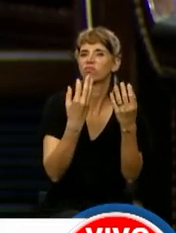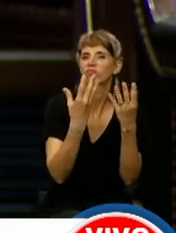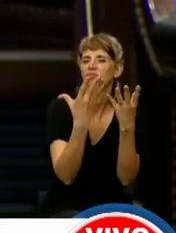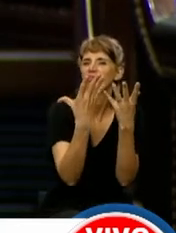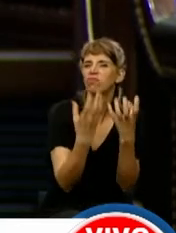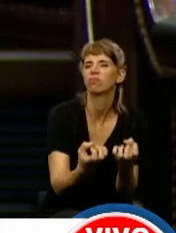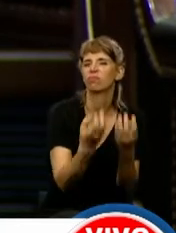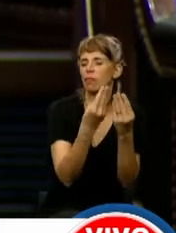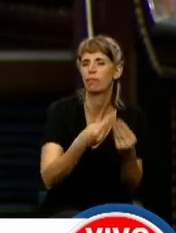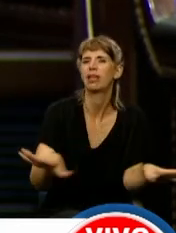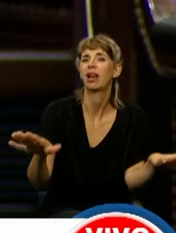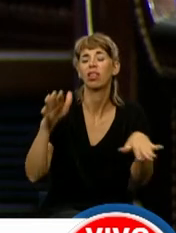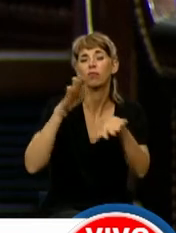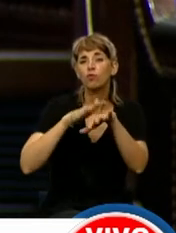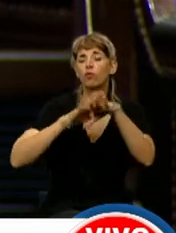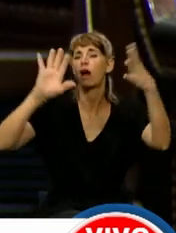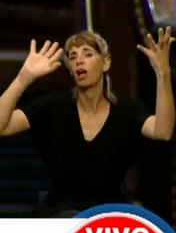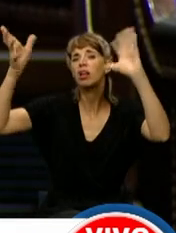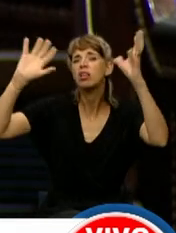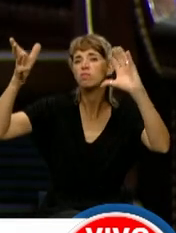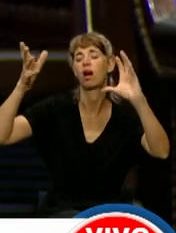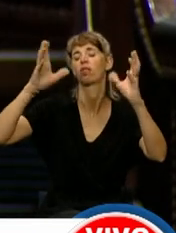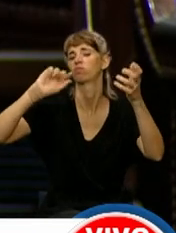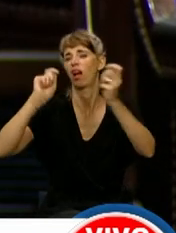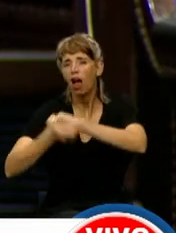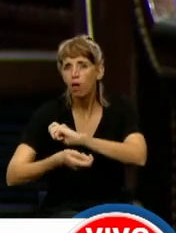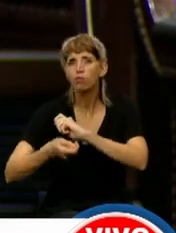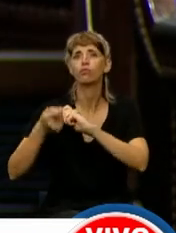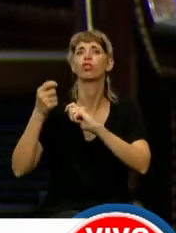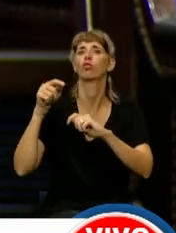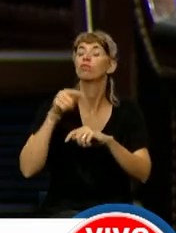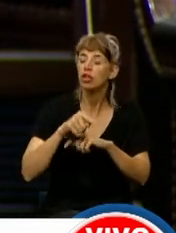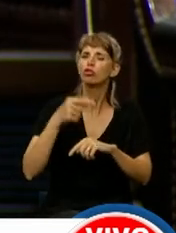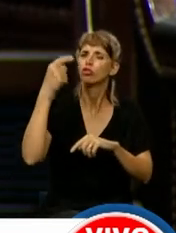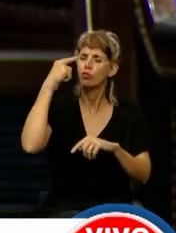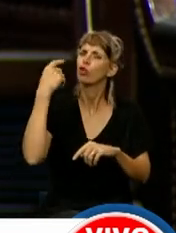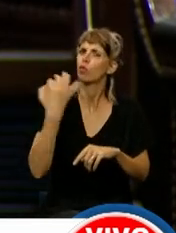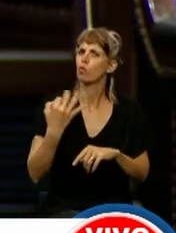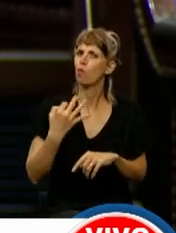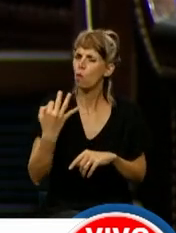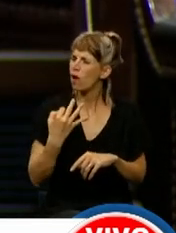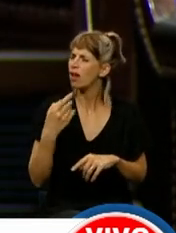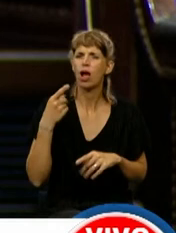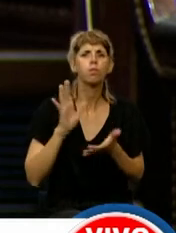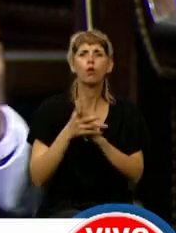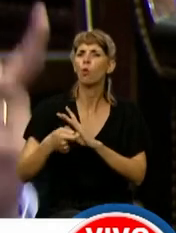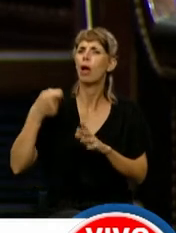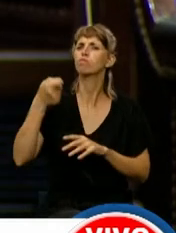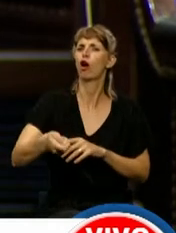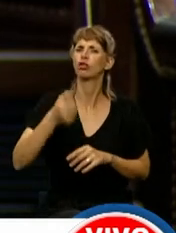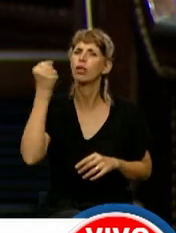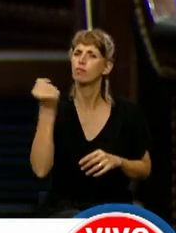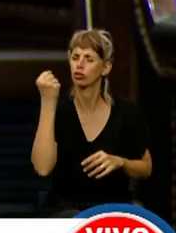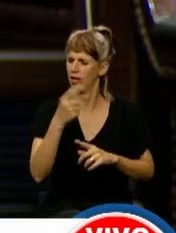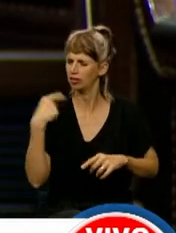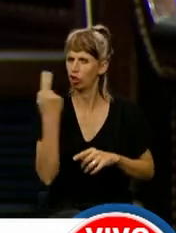afectado por el cambio climático y creo que esta es una muy buena iniciativa y es un aporte importantísimo que estamos haciendo entre